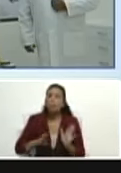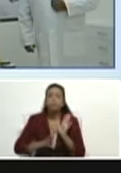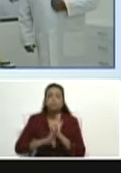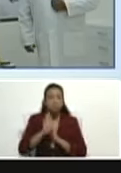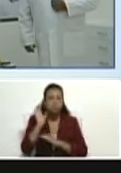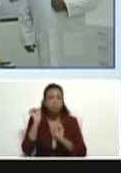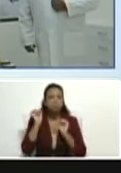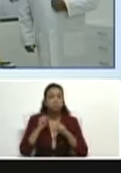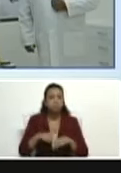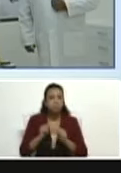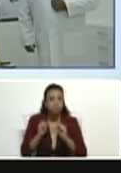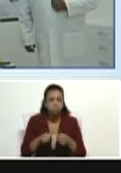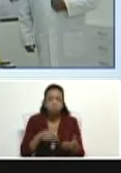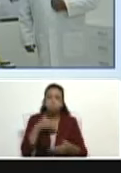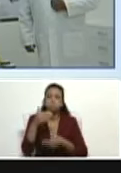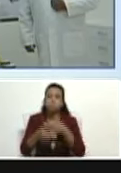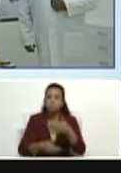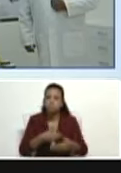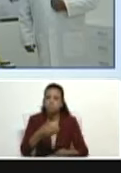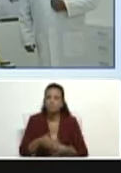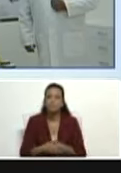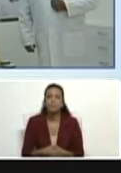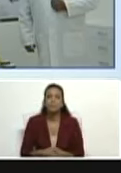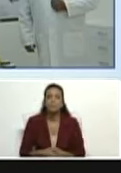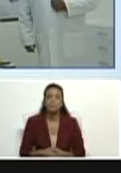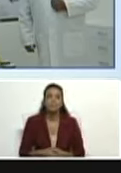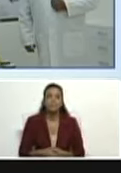seguir avanzando.